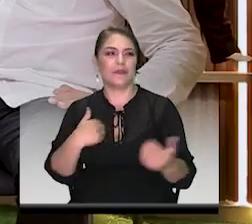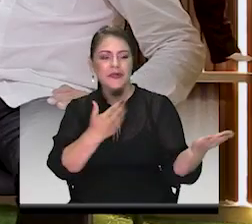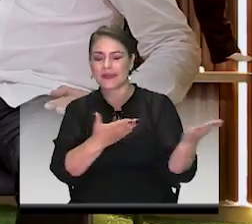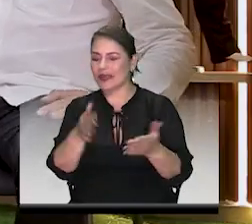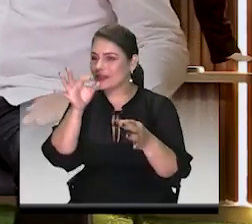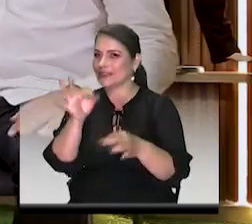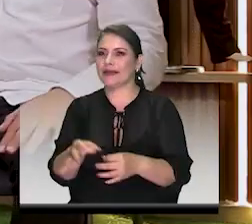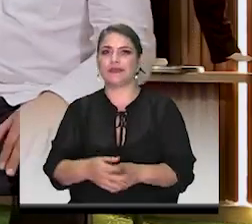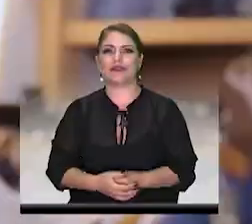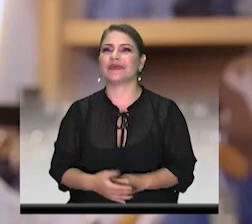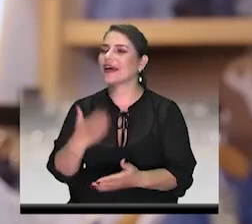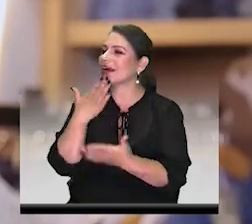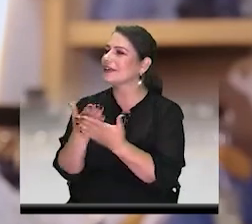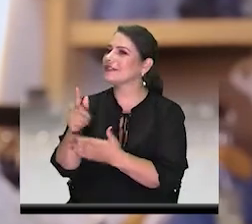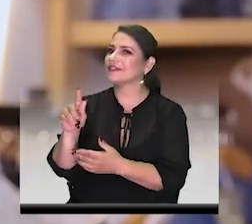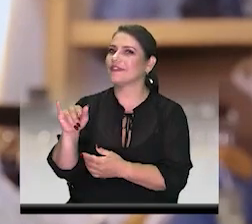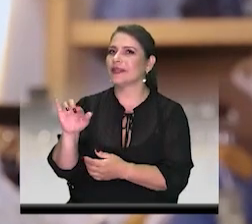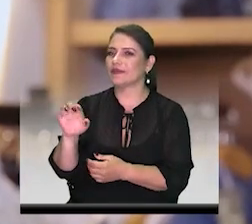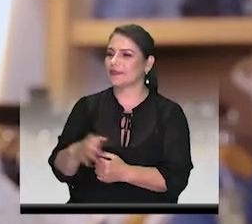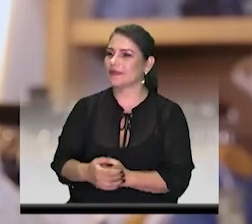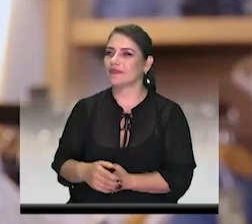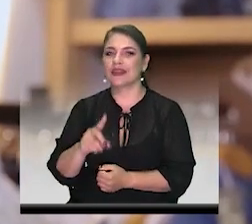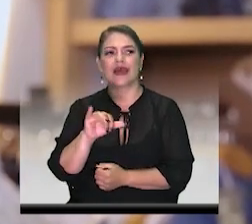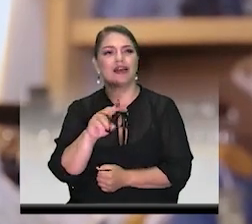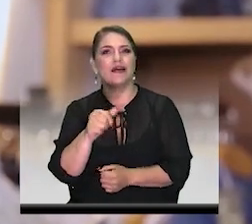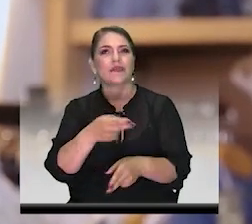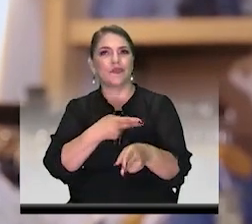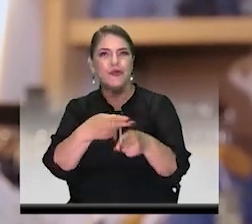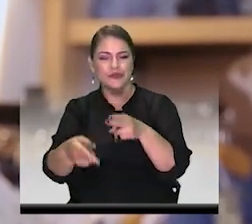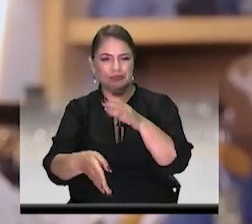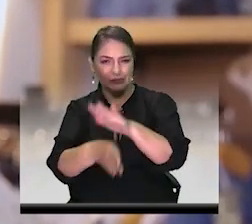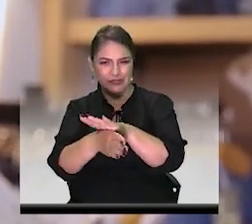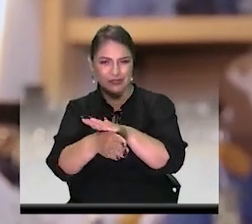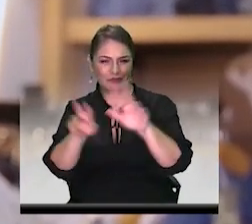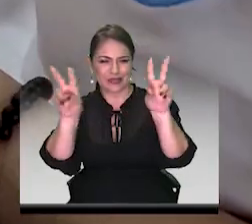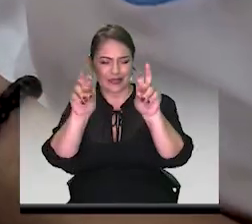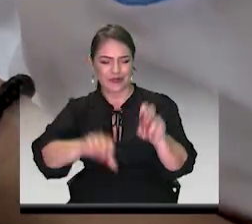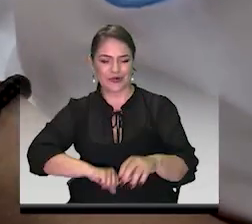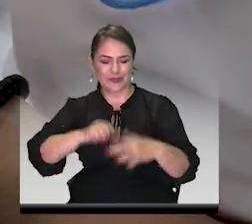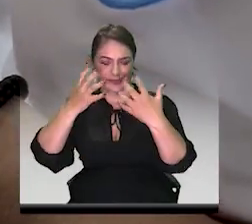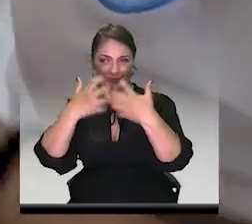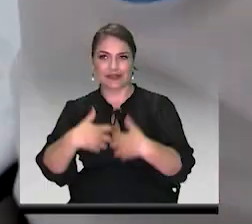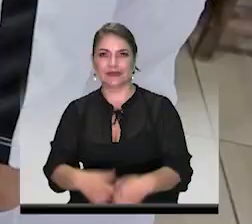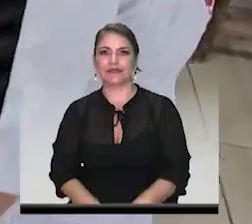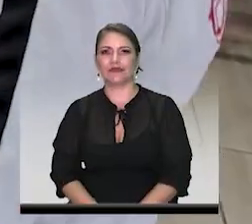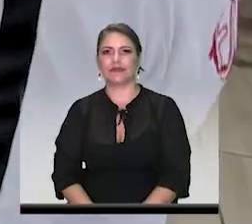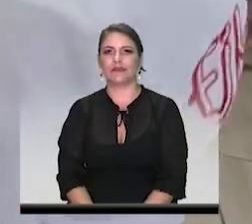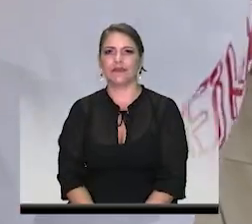Felipe, gracias a usted. Diana, nos vemos en nuestra próxima sesión Orgullo Empresarial.